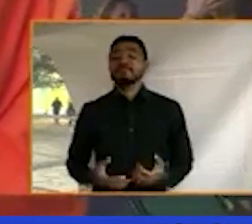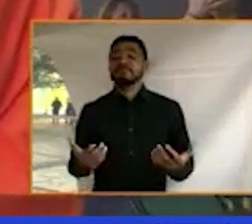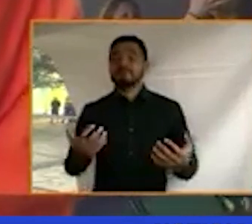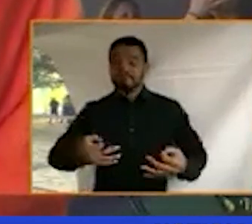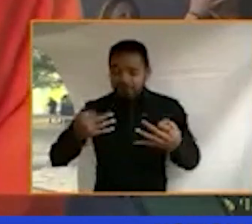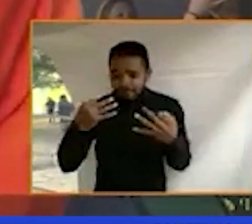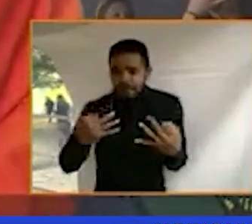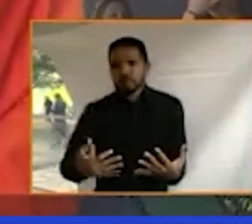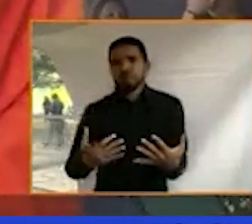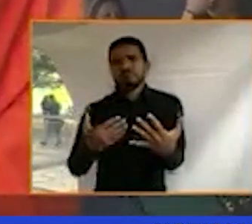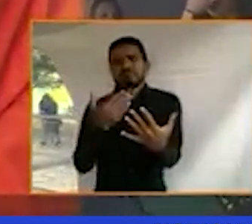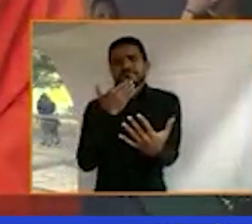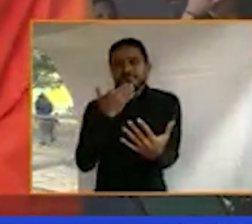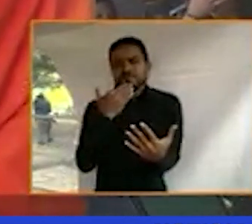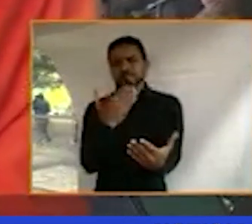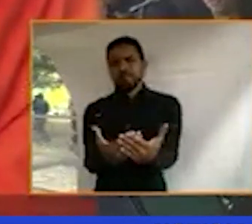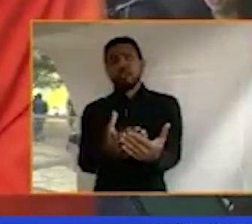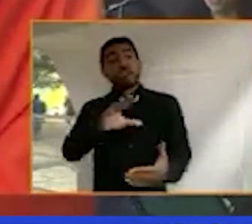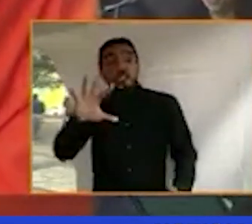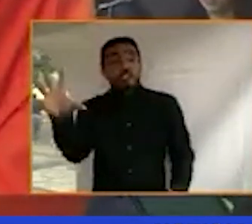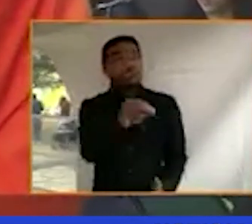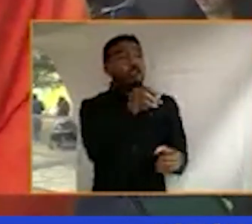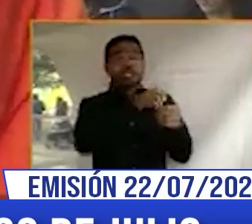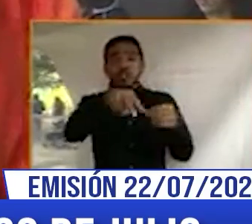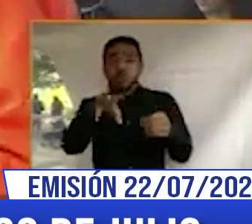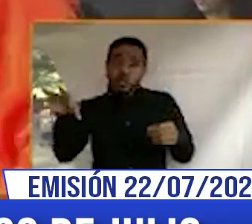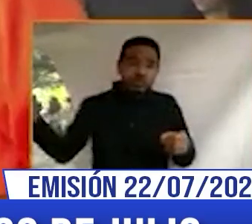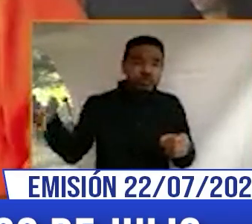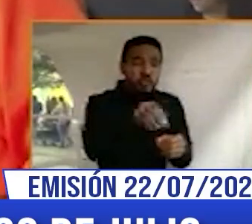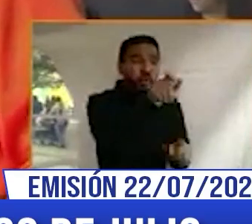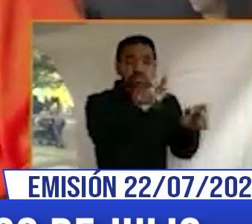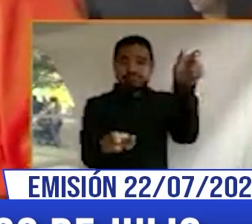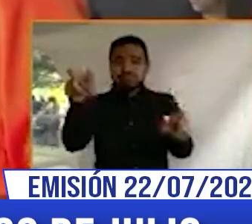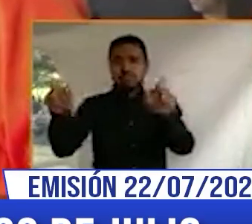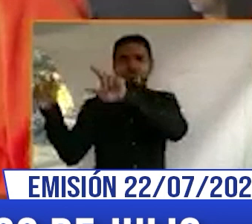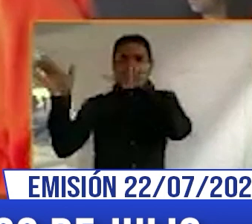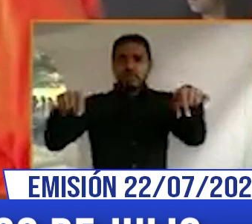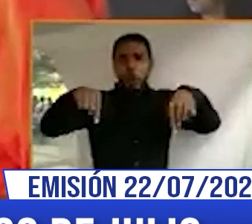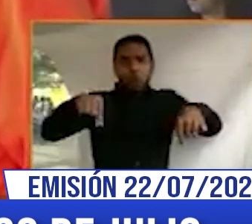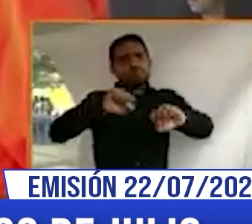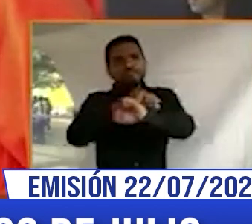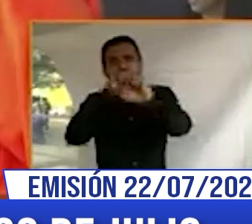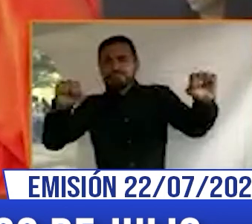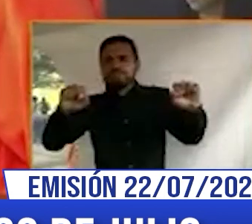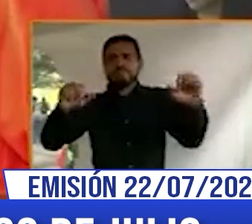Agradecerle a todos los ciudadanos que esta mañana